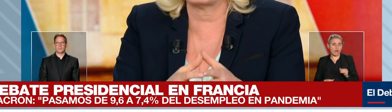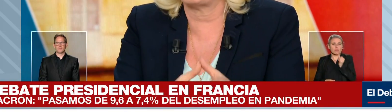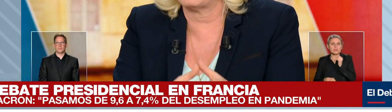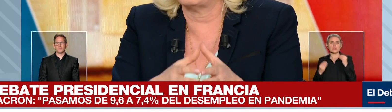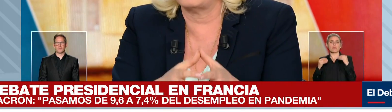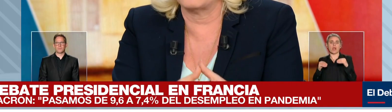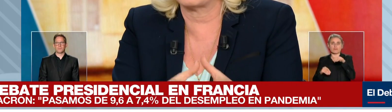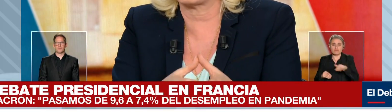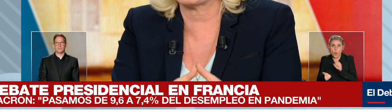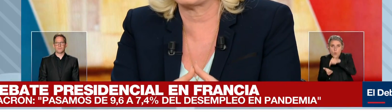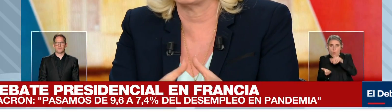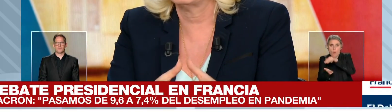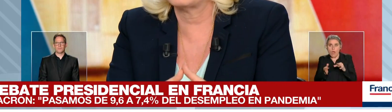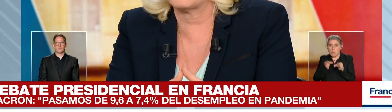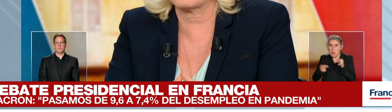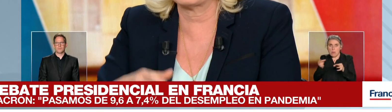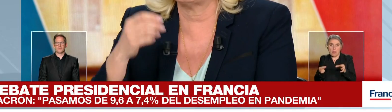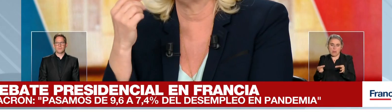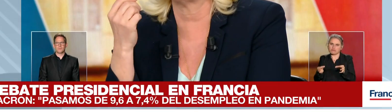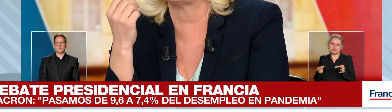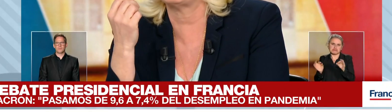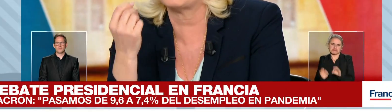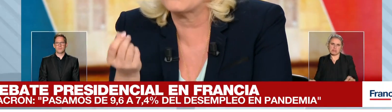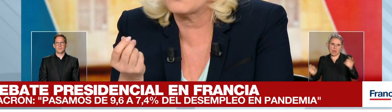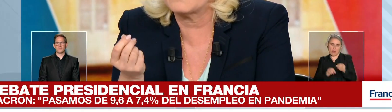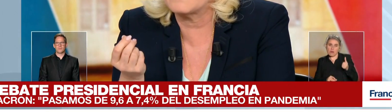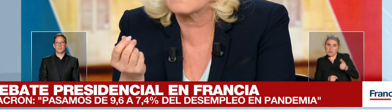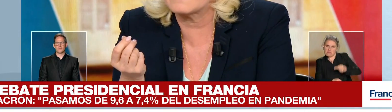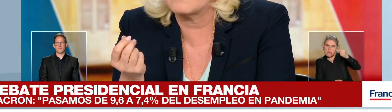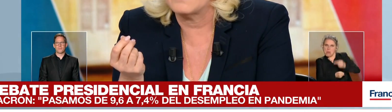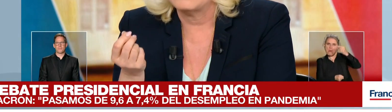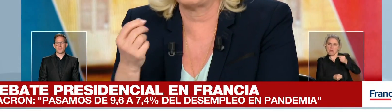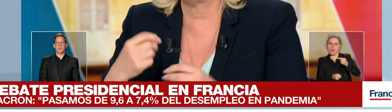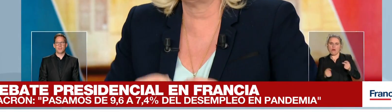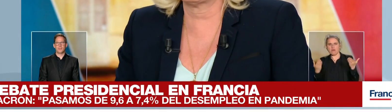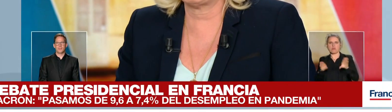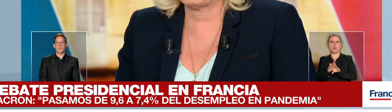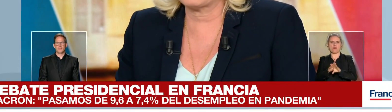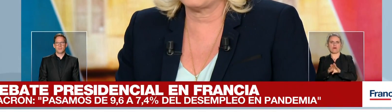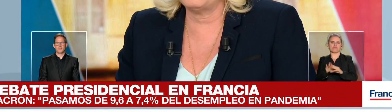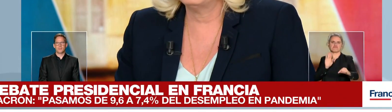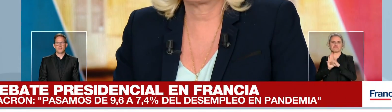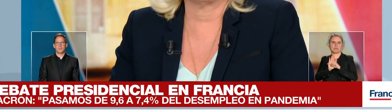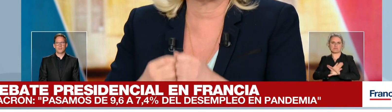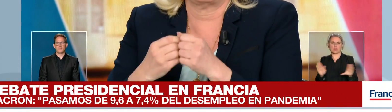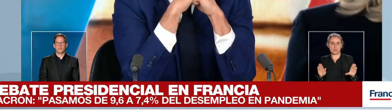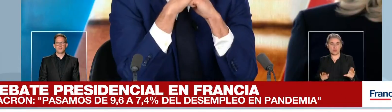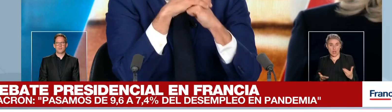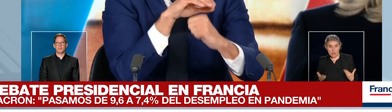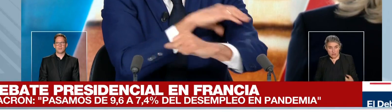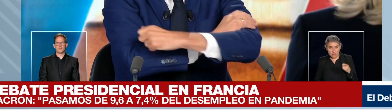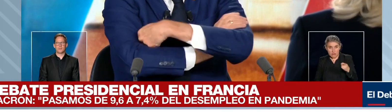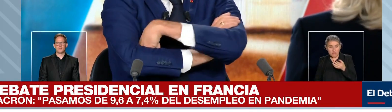en realidad los pequeños comercios no eran los lugares donde se transmitía la enfermedad. Ahora usted